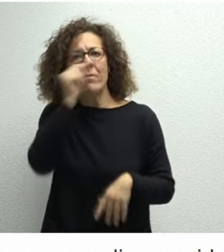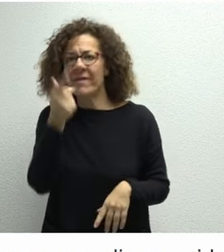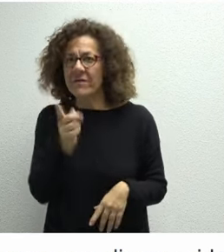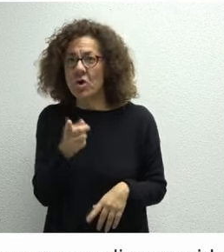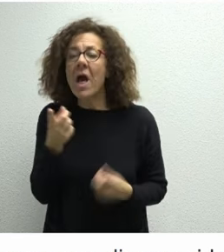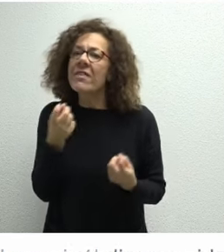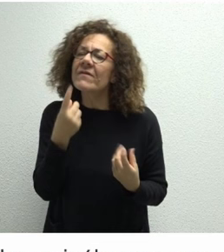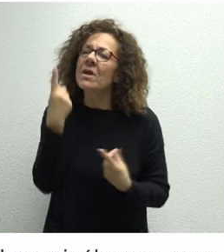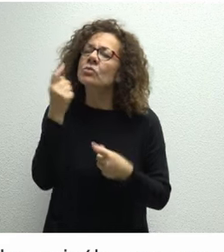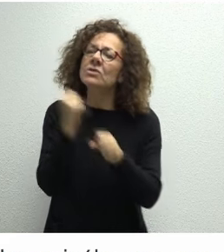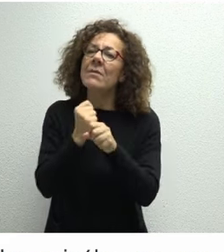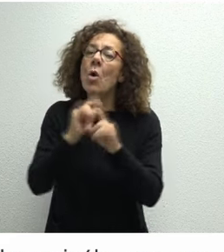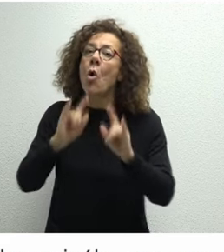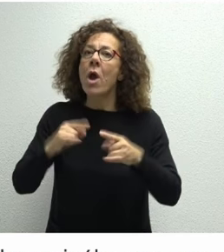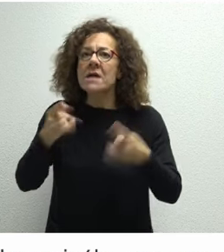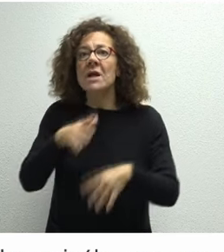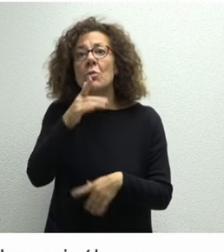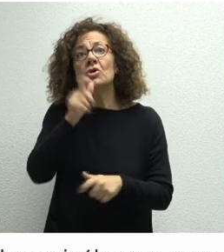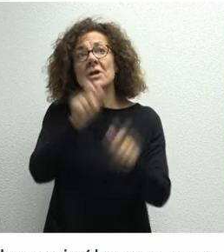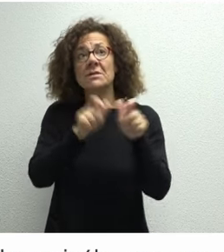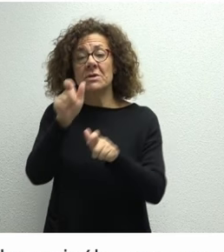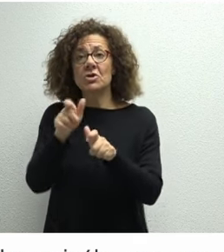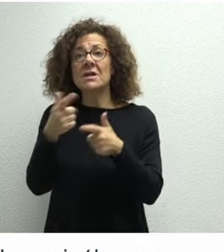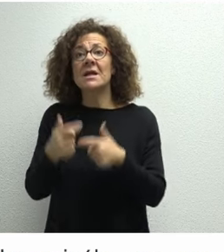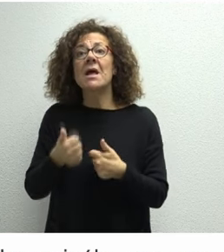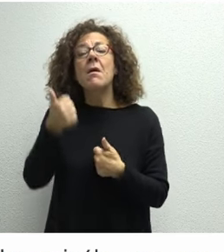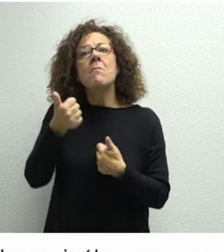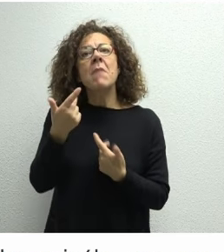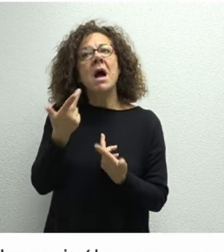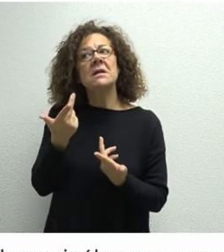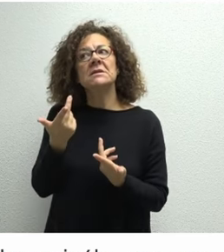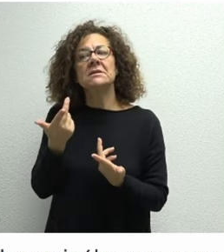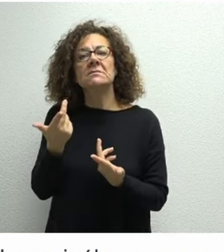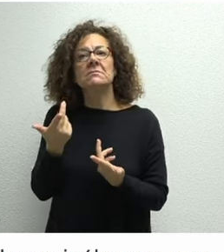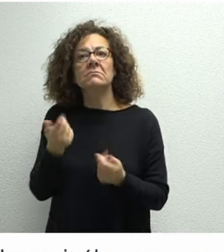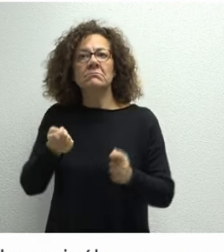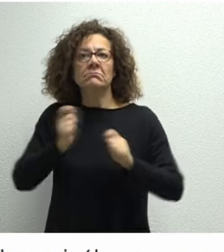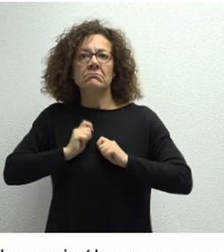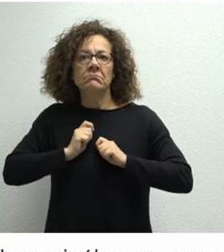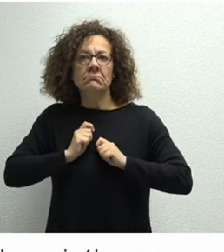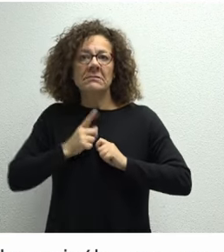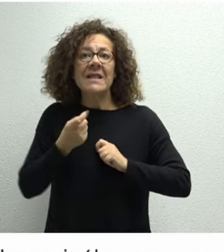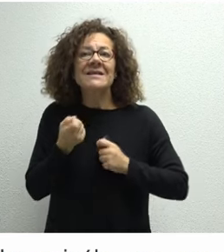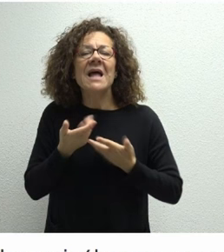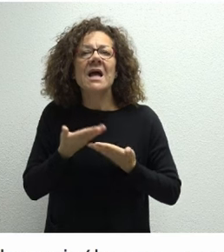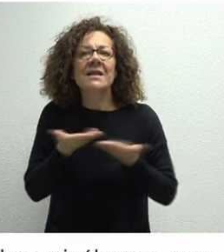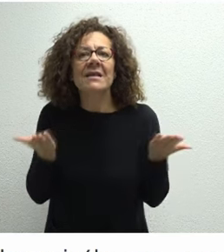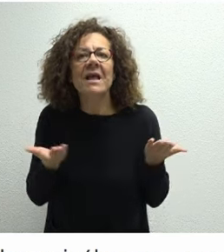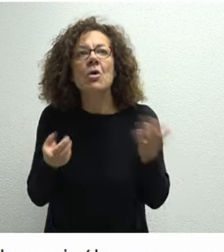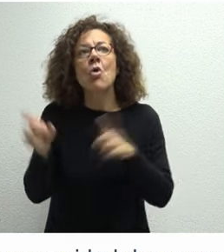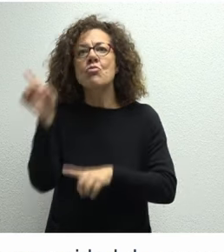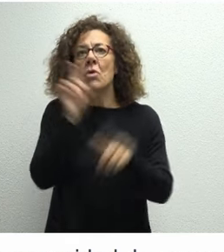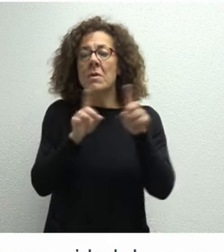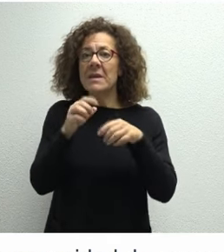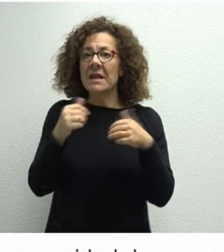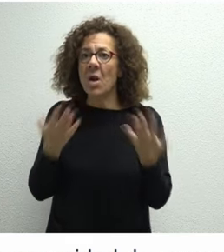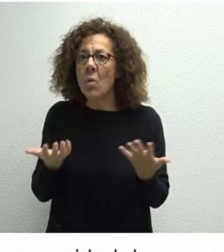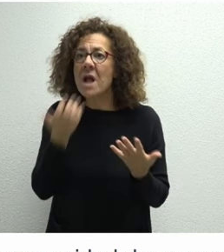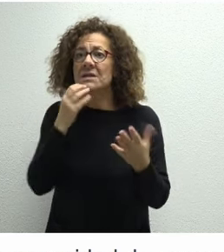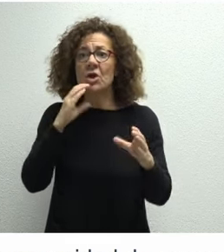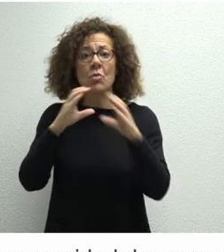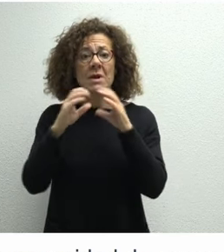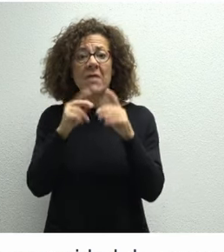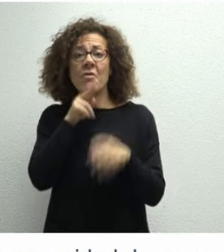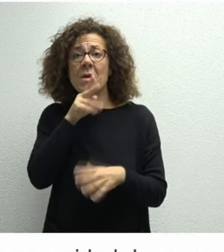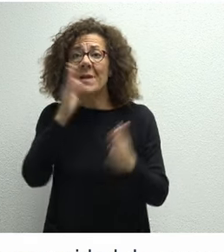teníamos que hacer un trabajo extra porque son las personas que más nos resulta no comprender qué problemática si no hay una comunicación